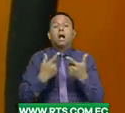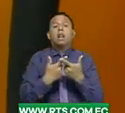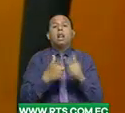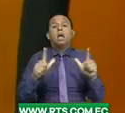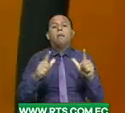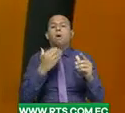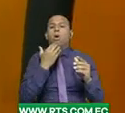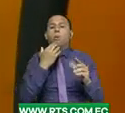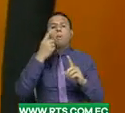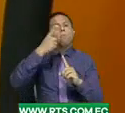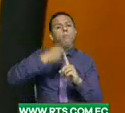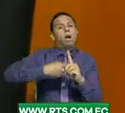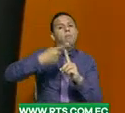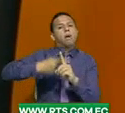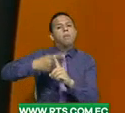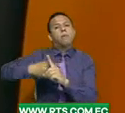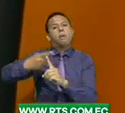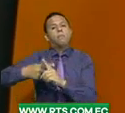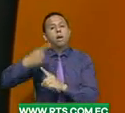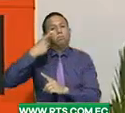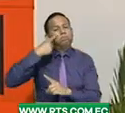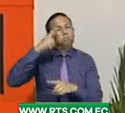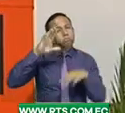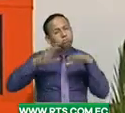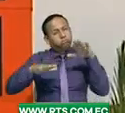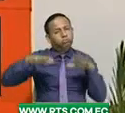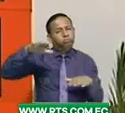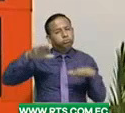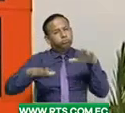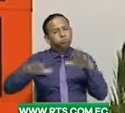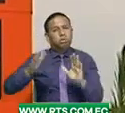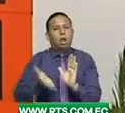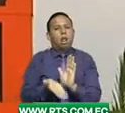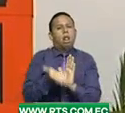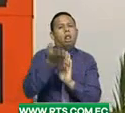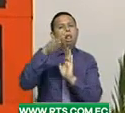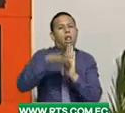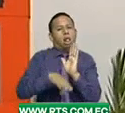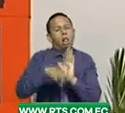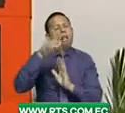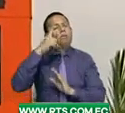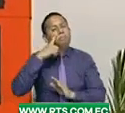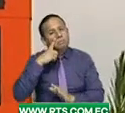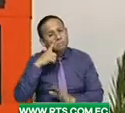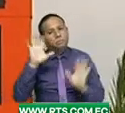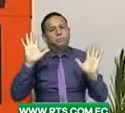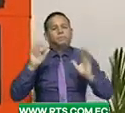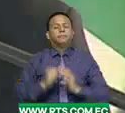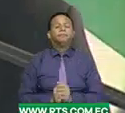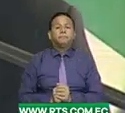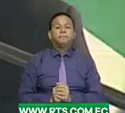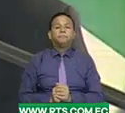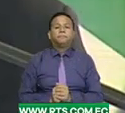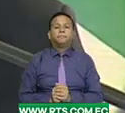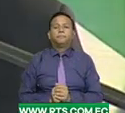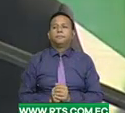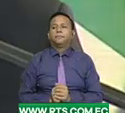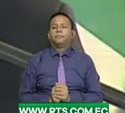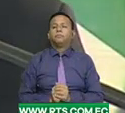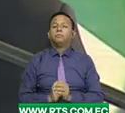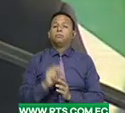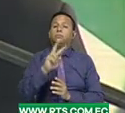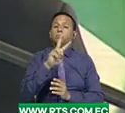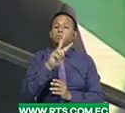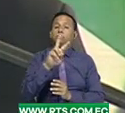variará mensualmente en función de la cotización internacional del petróleo WTI, de referencia para Ecuador. De